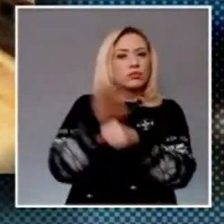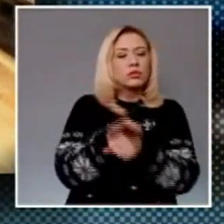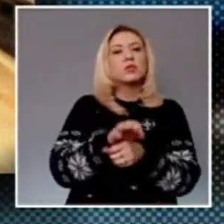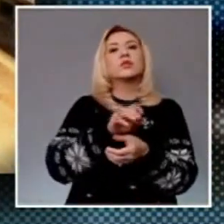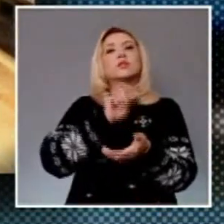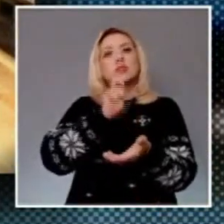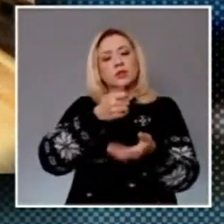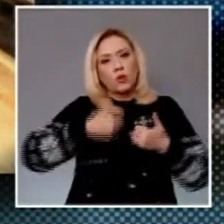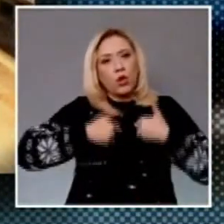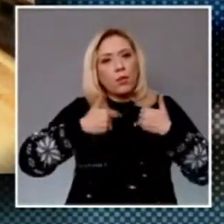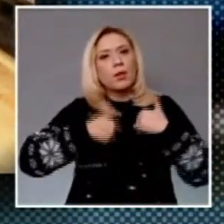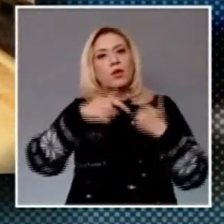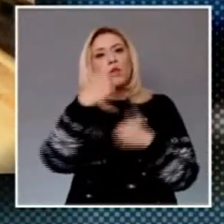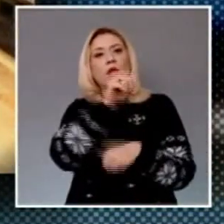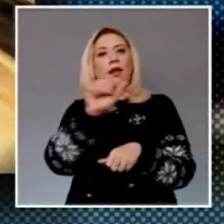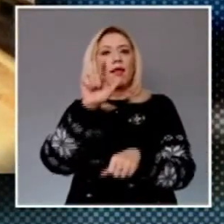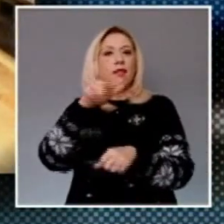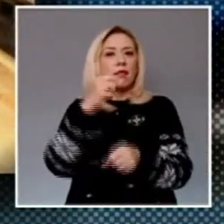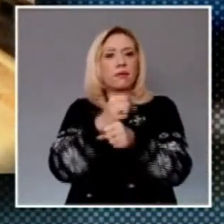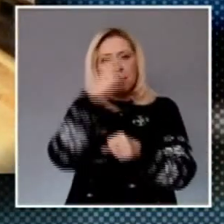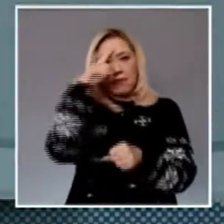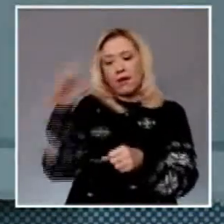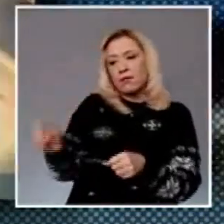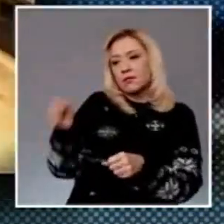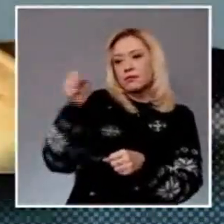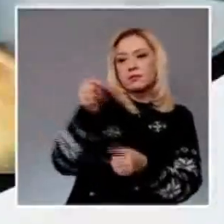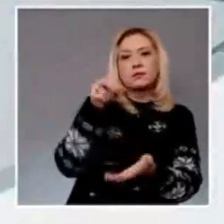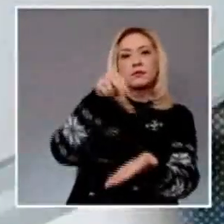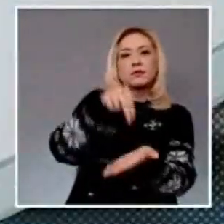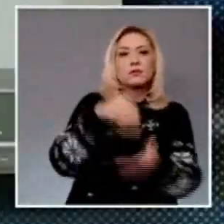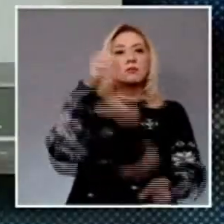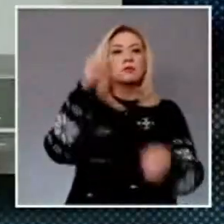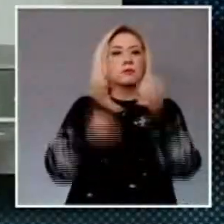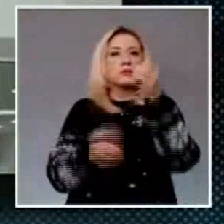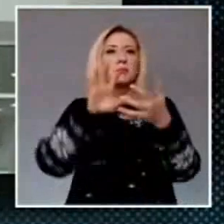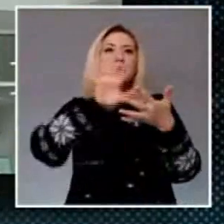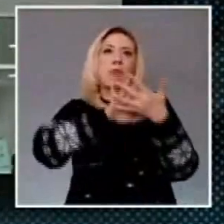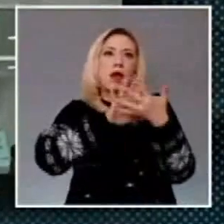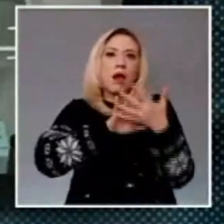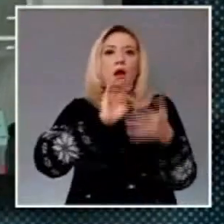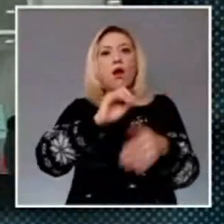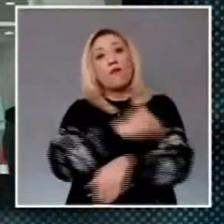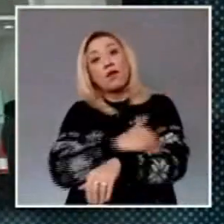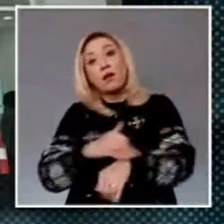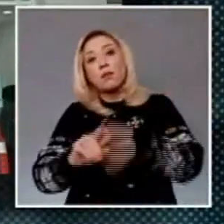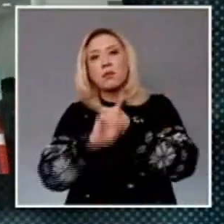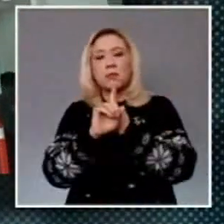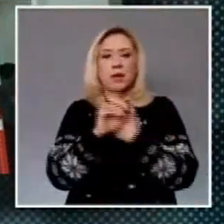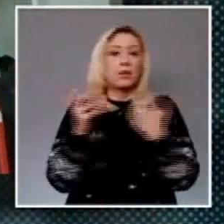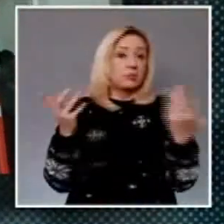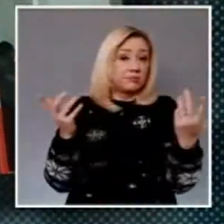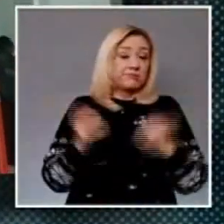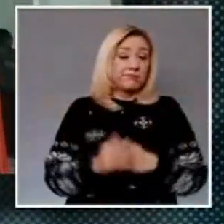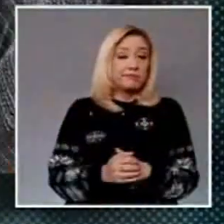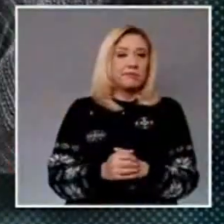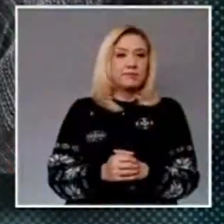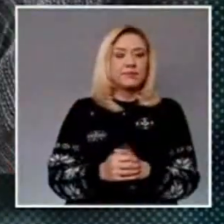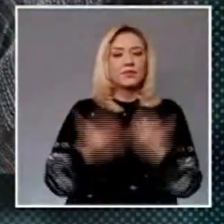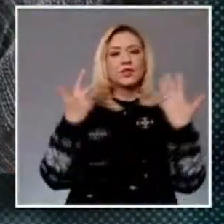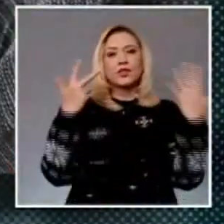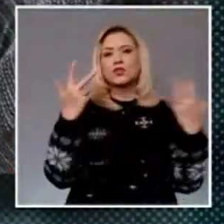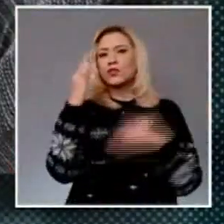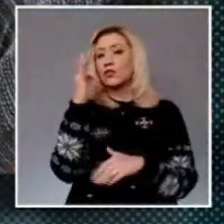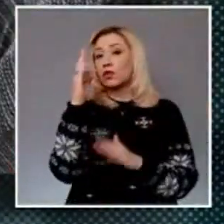en procesos en materia familiar y penal. El próximo 8 de enero de 2024